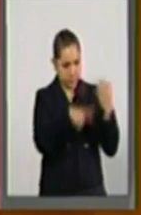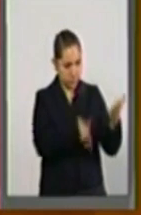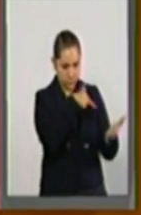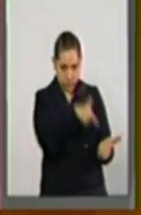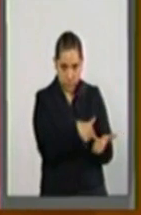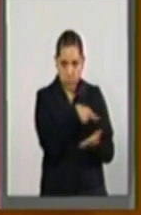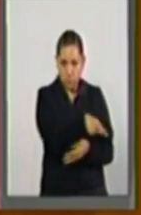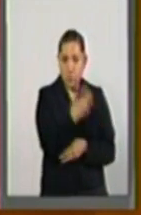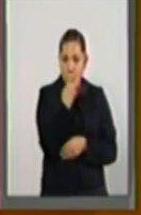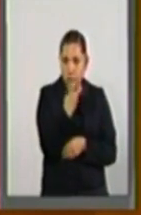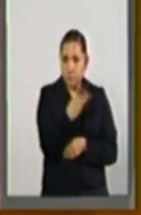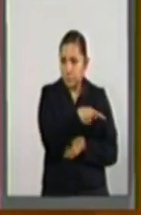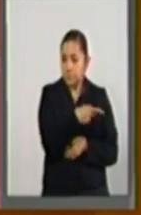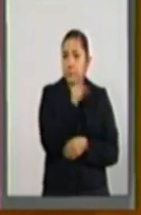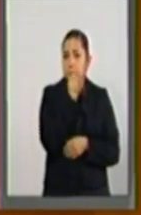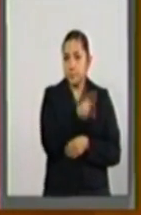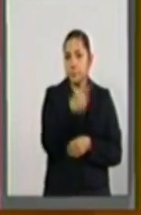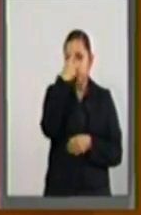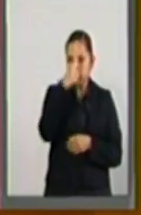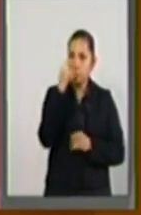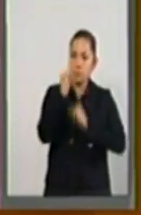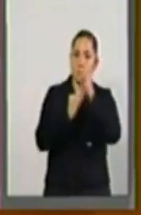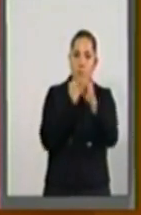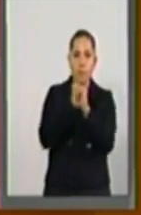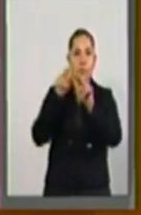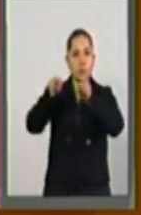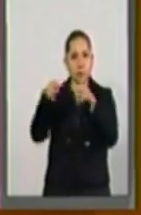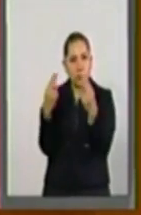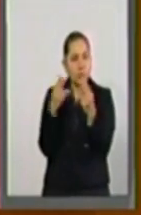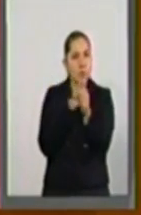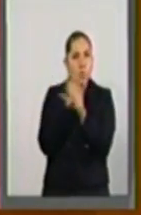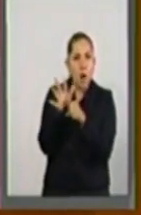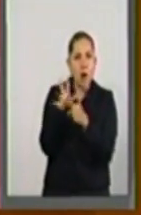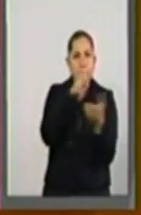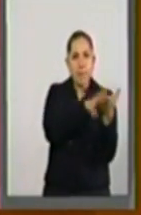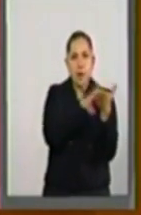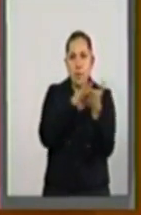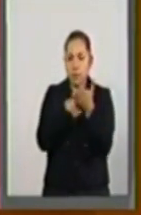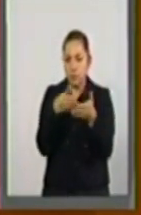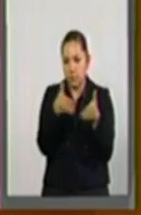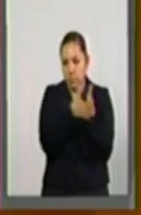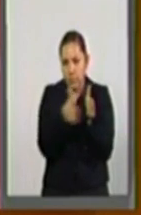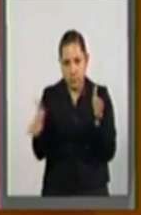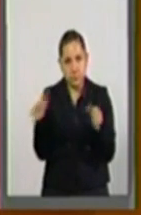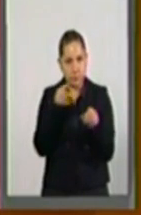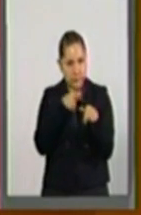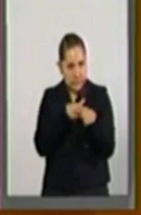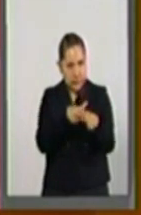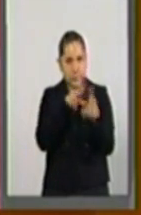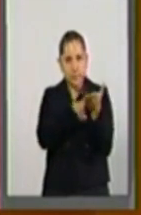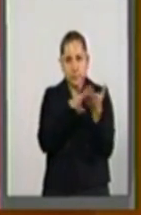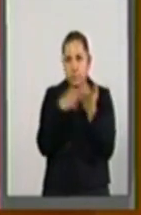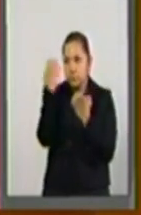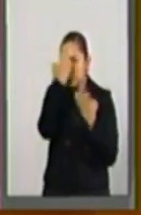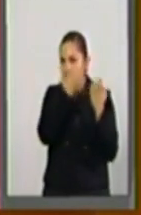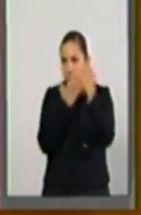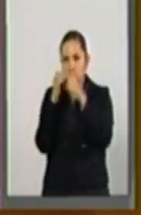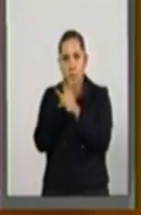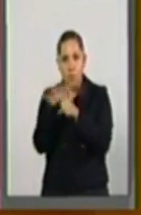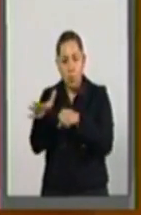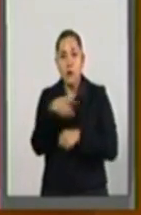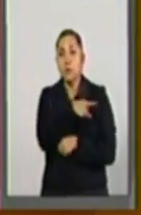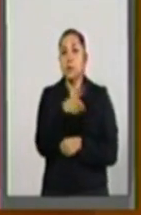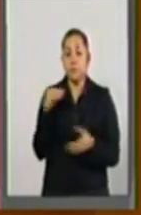adscribirlas a la norma internacional en vigor. Adicionalmente, se planteó que tanto el reconocimiento de la condición de